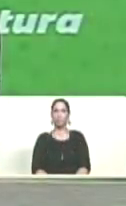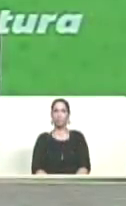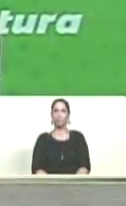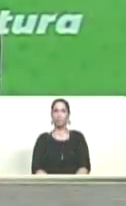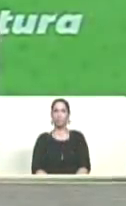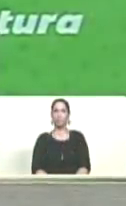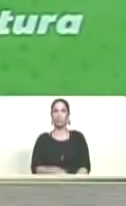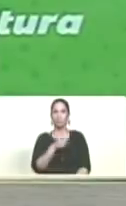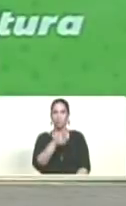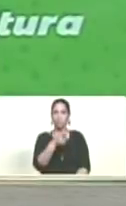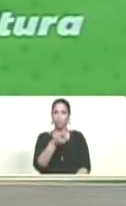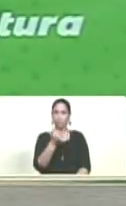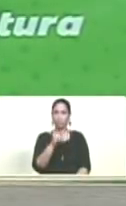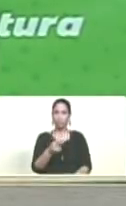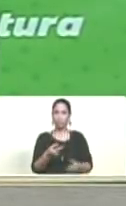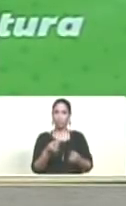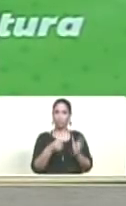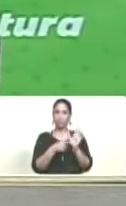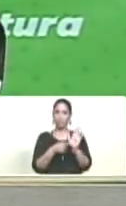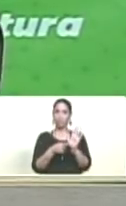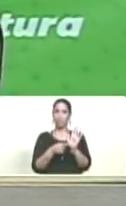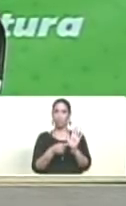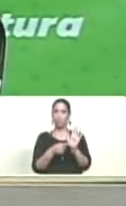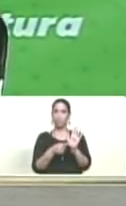aquí está.